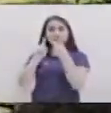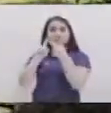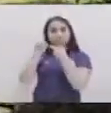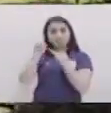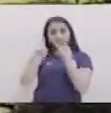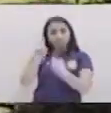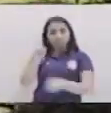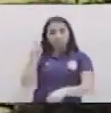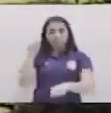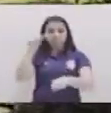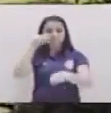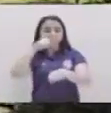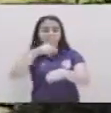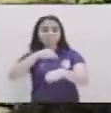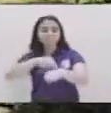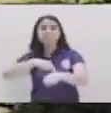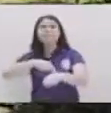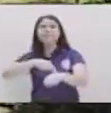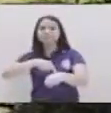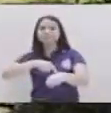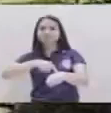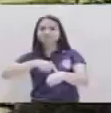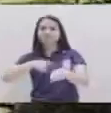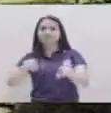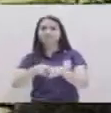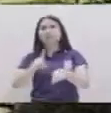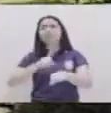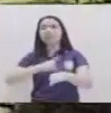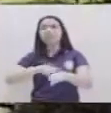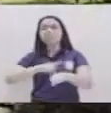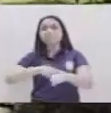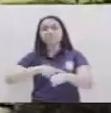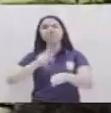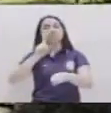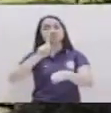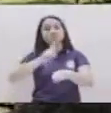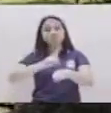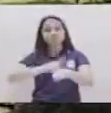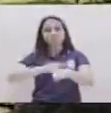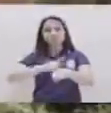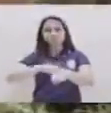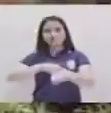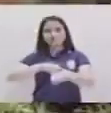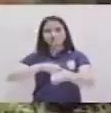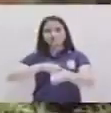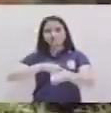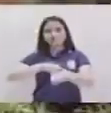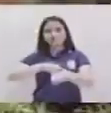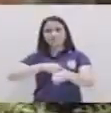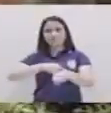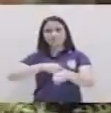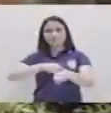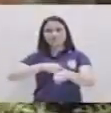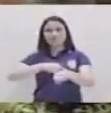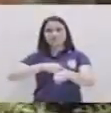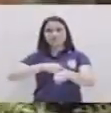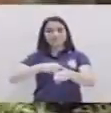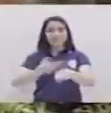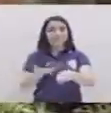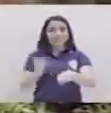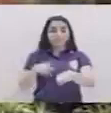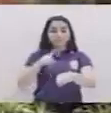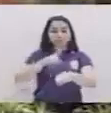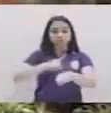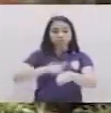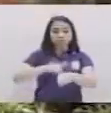muñeca de la otra mano y la siguiente seña sería utilizar la palma de la mano extendida